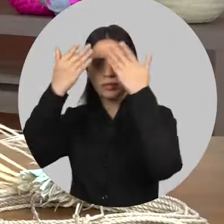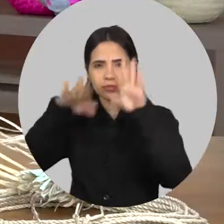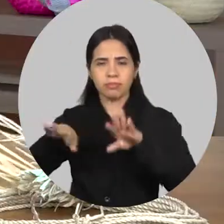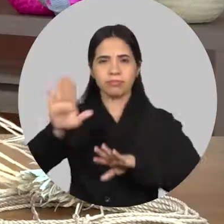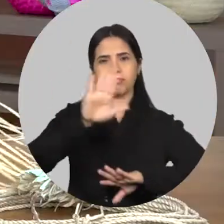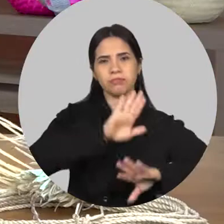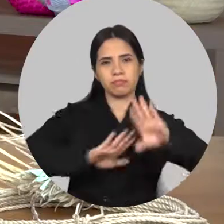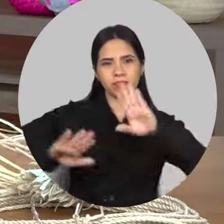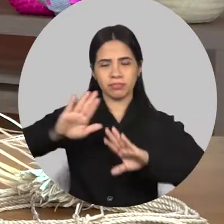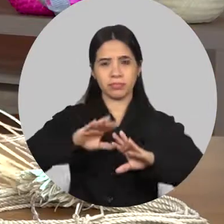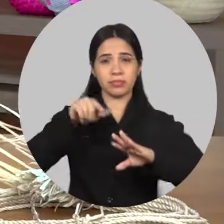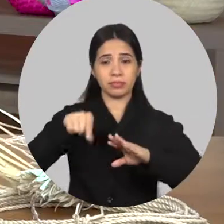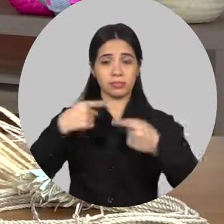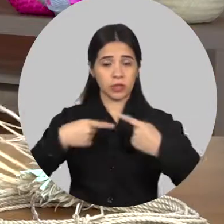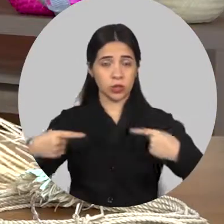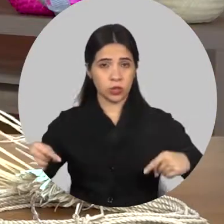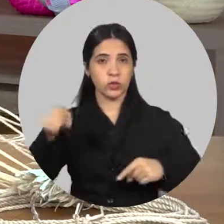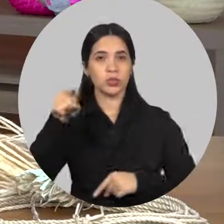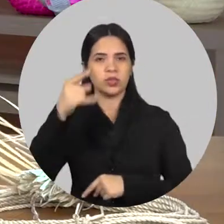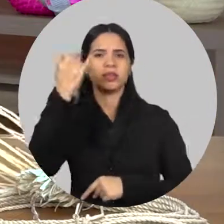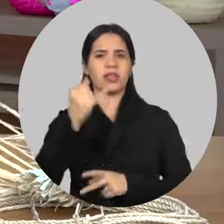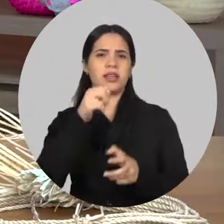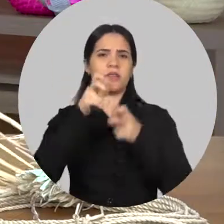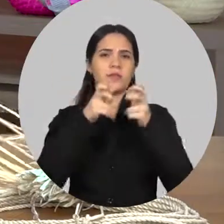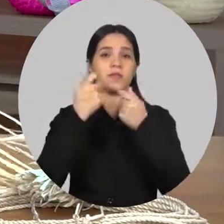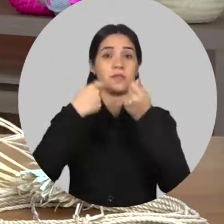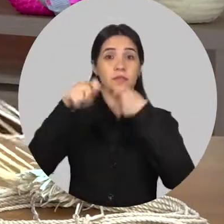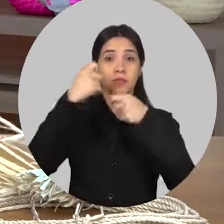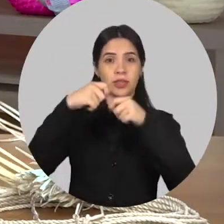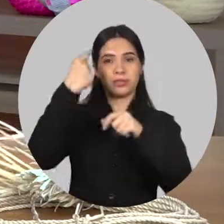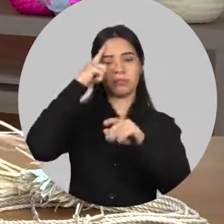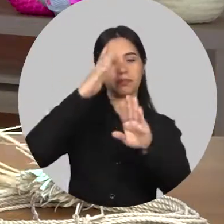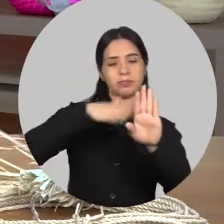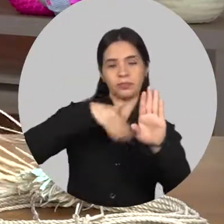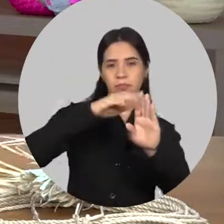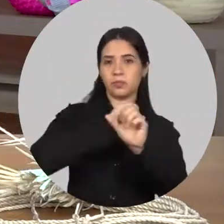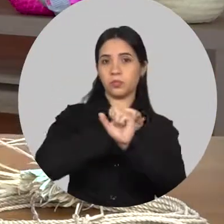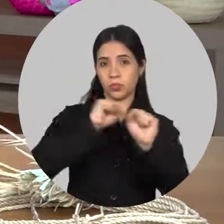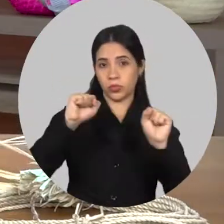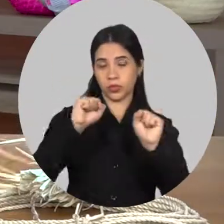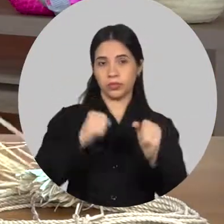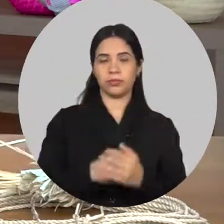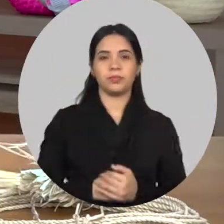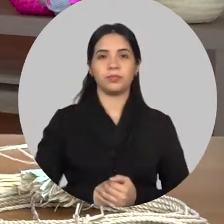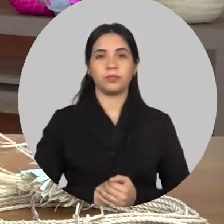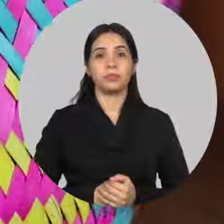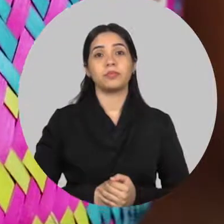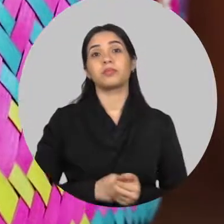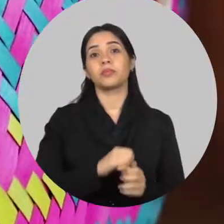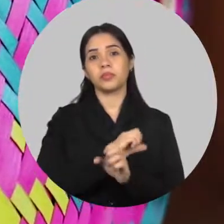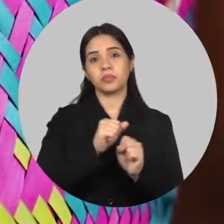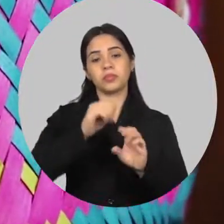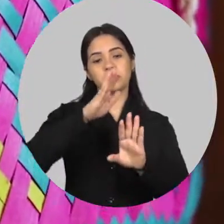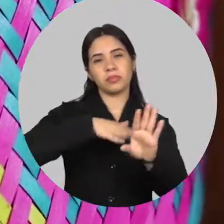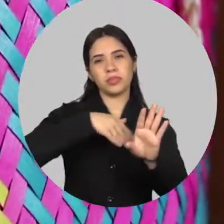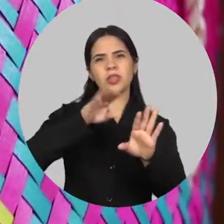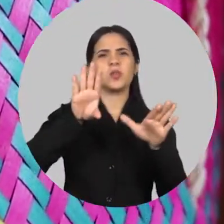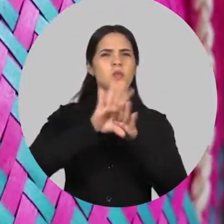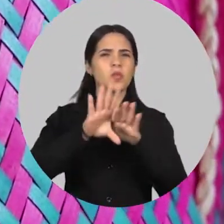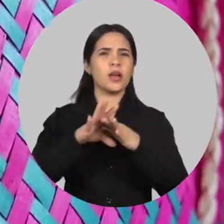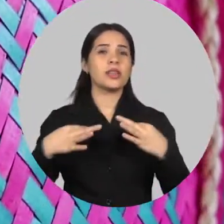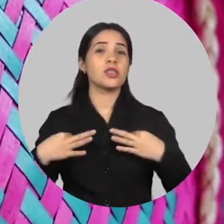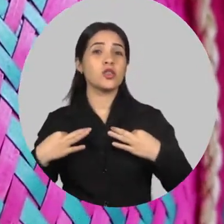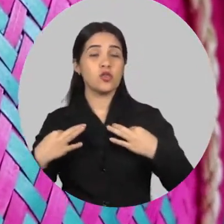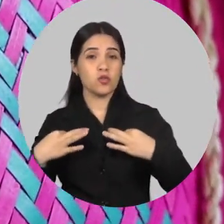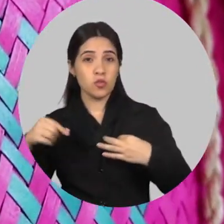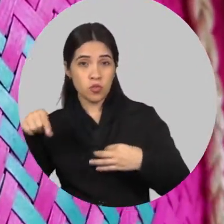de artesanías, que son diferentes gamas de pintura, colores. Uno eso va tiñendo como se